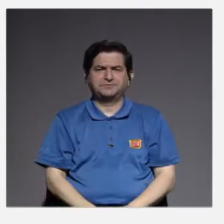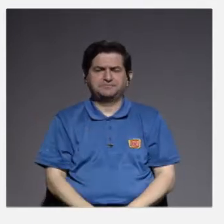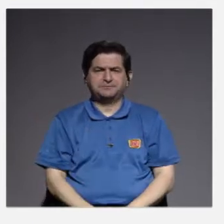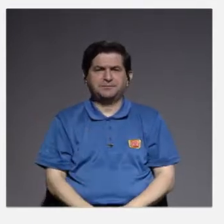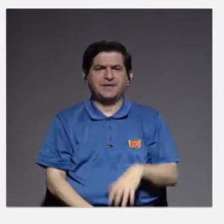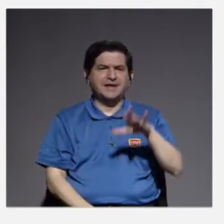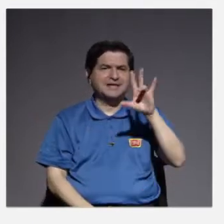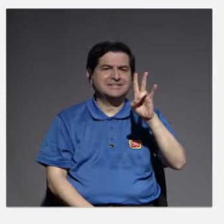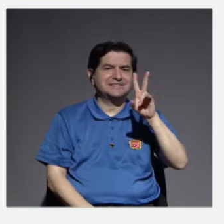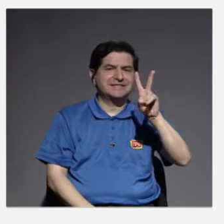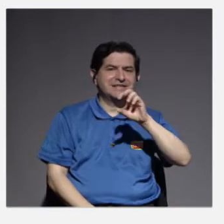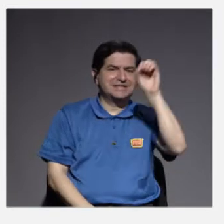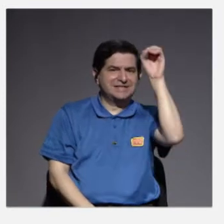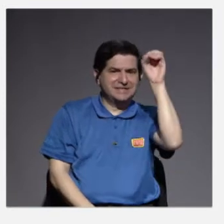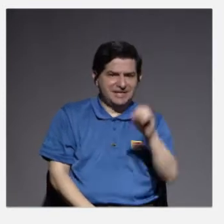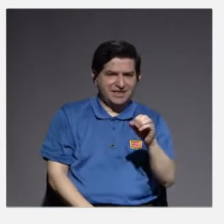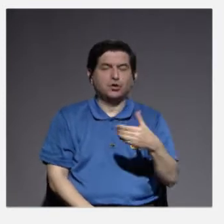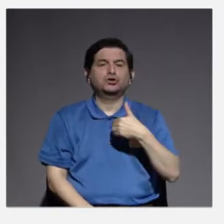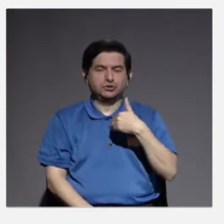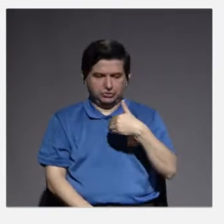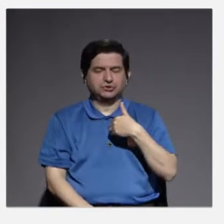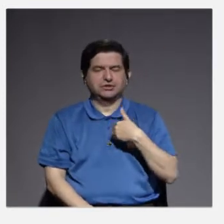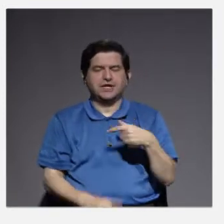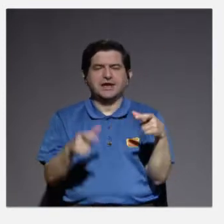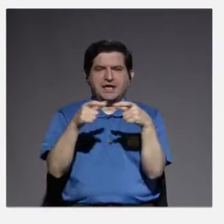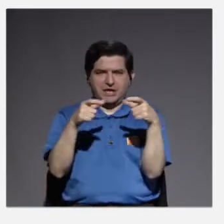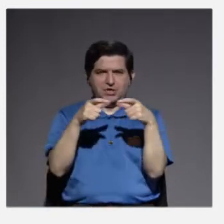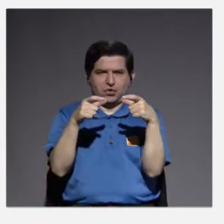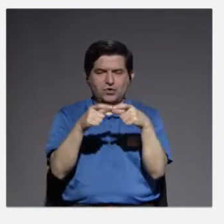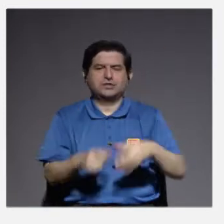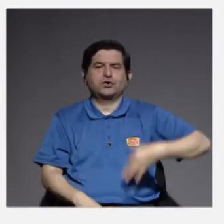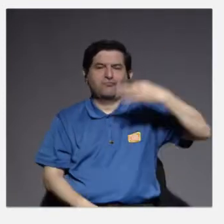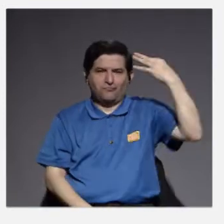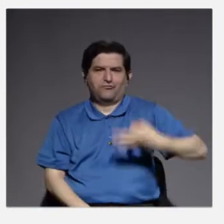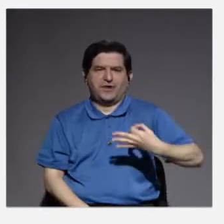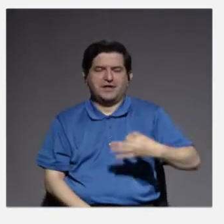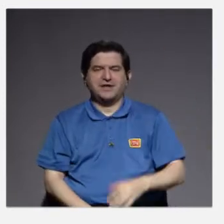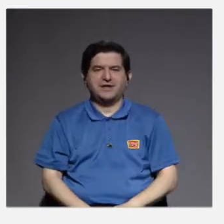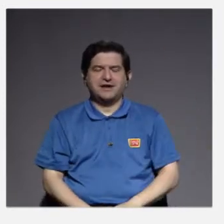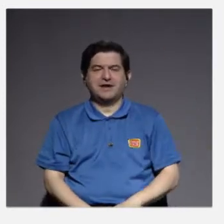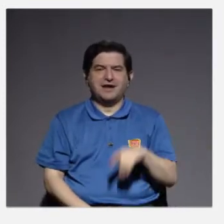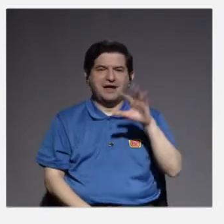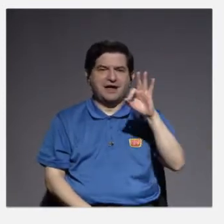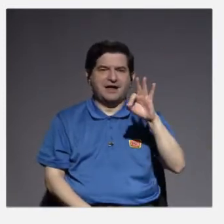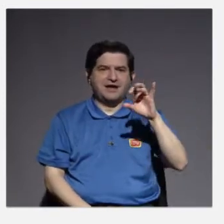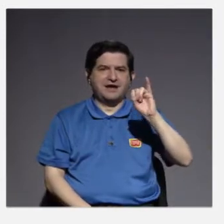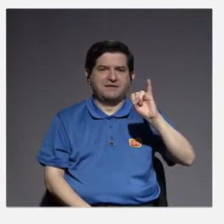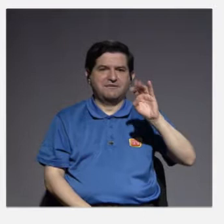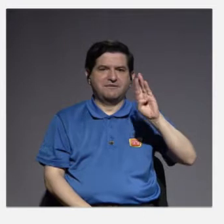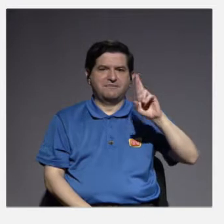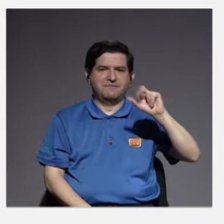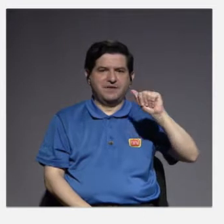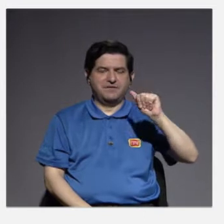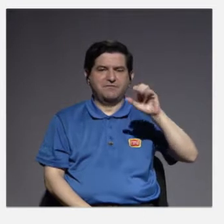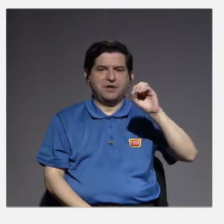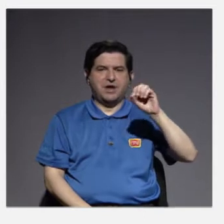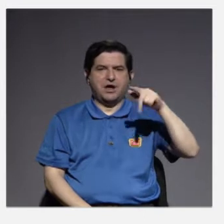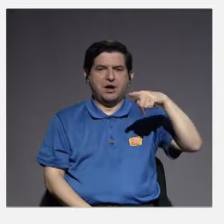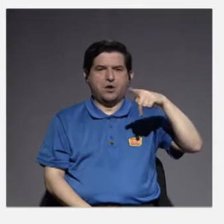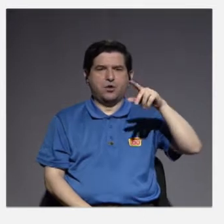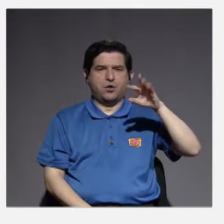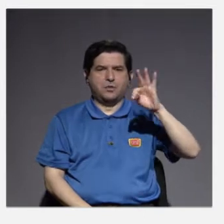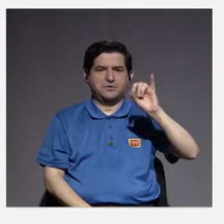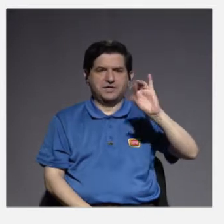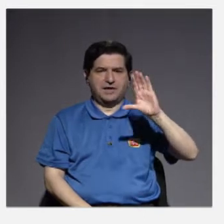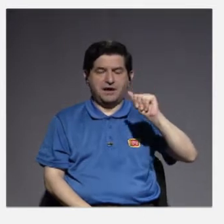es que un 72% cuenta con una conexión fija de fibra óptica. Eso estamos hablando de